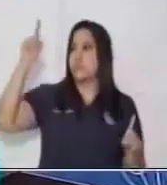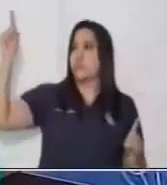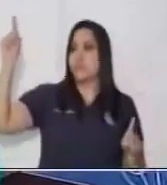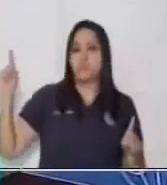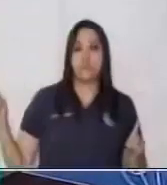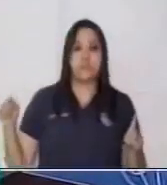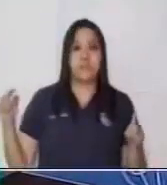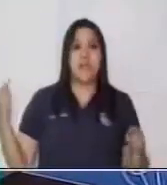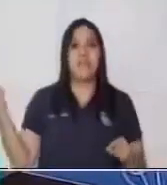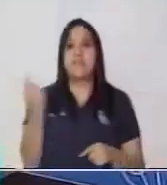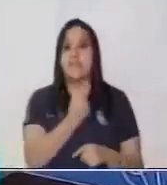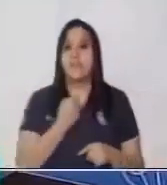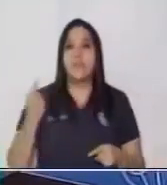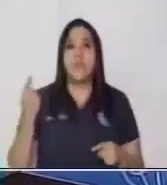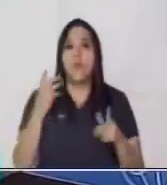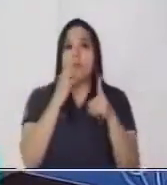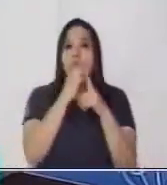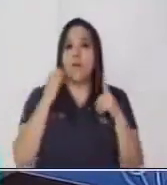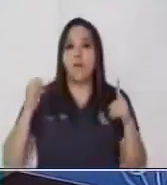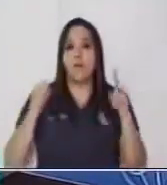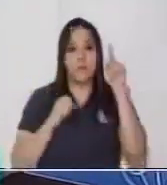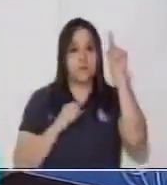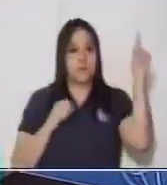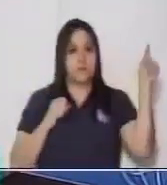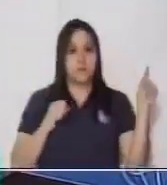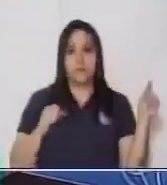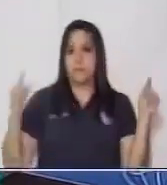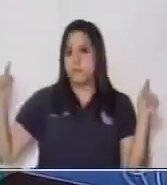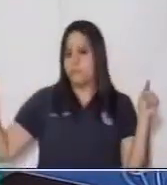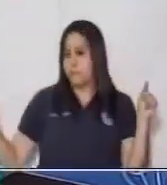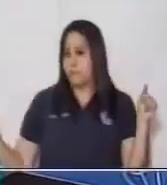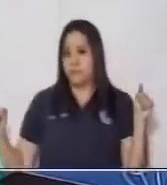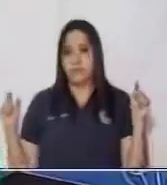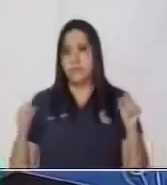¿Por qué? Porque es una oración.